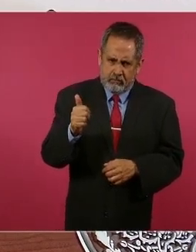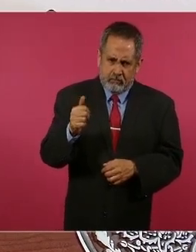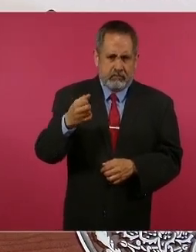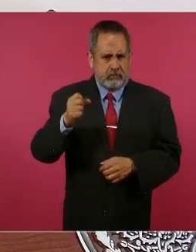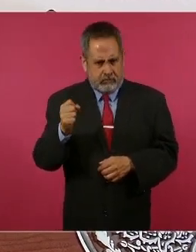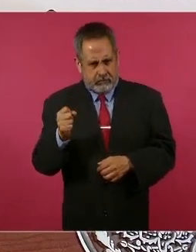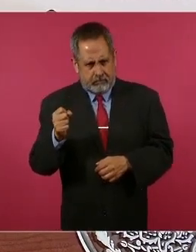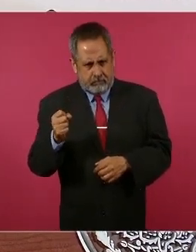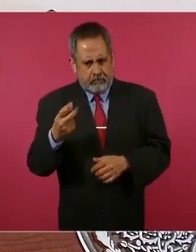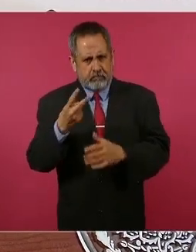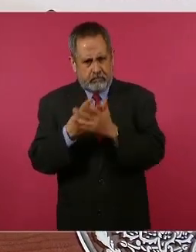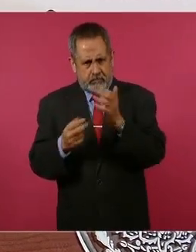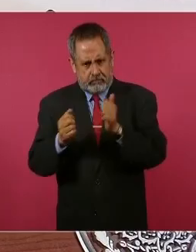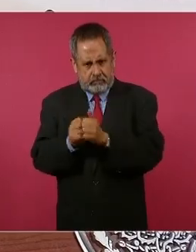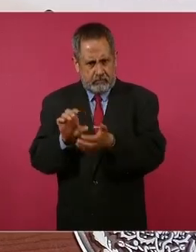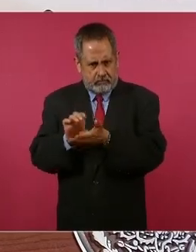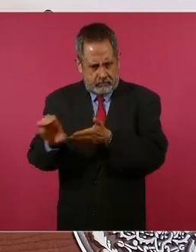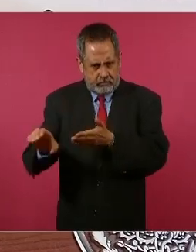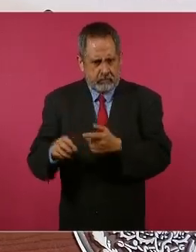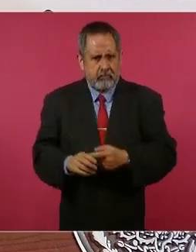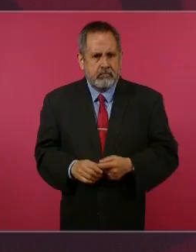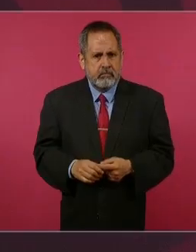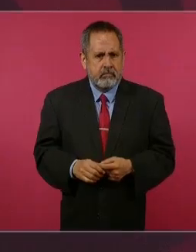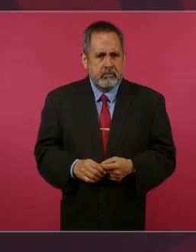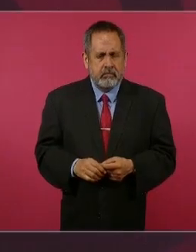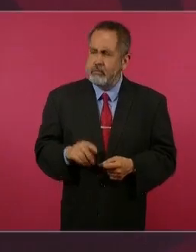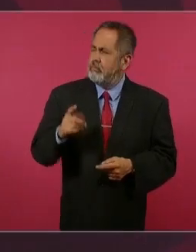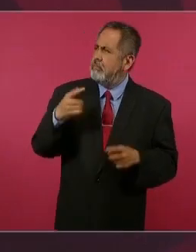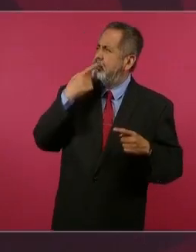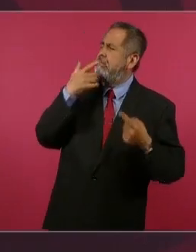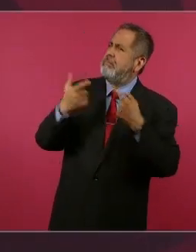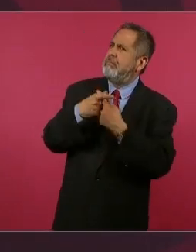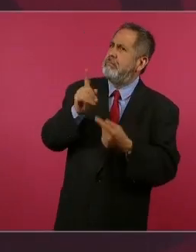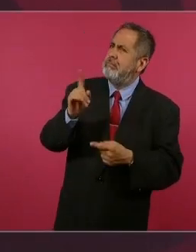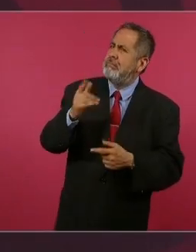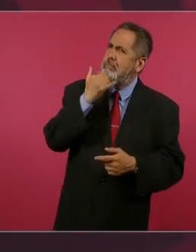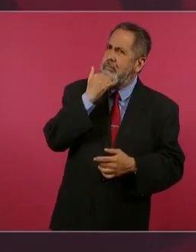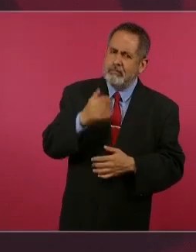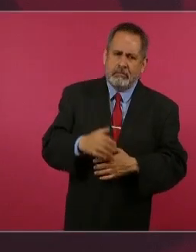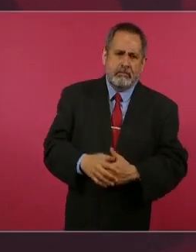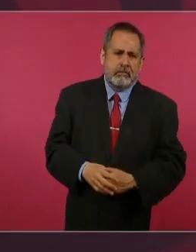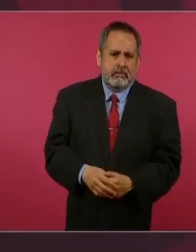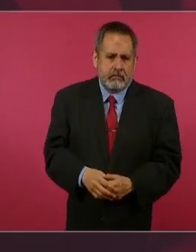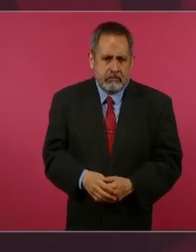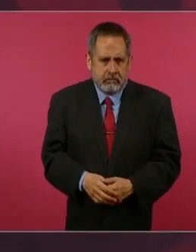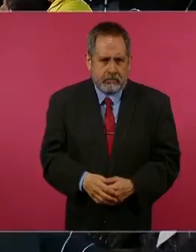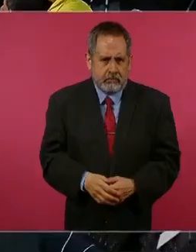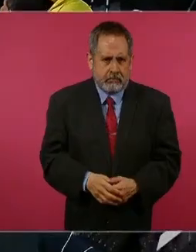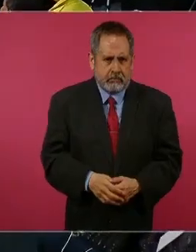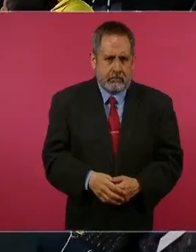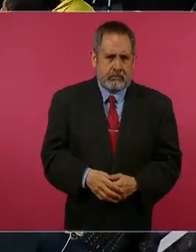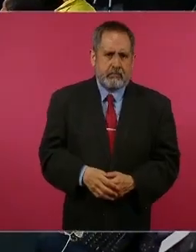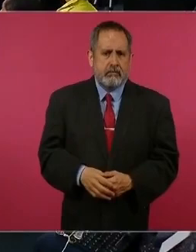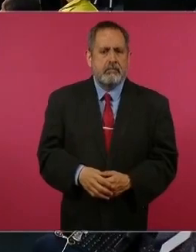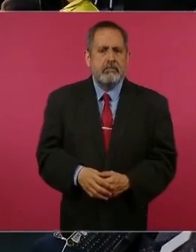septiembre ya no me salió porque es septiembre octubre